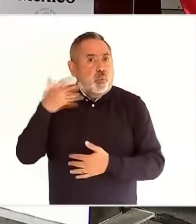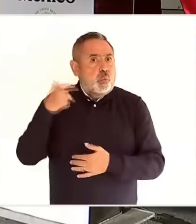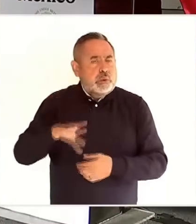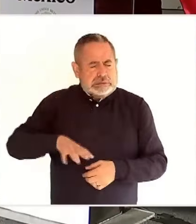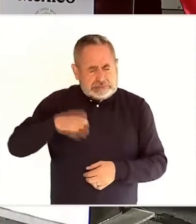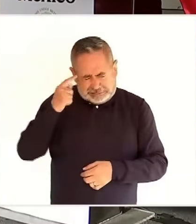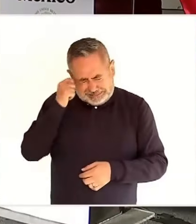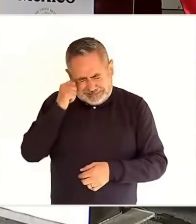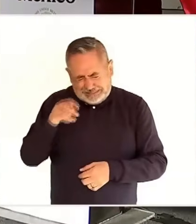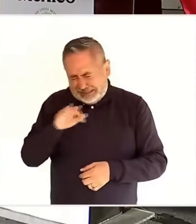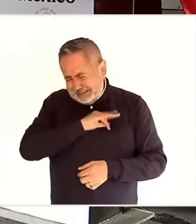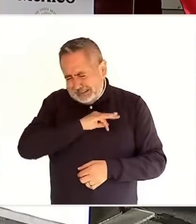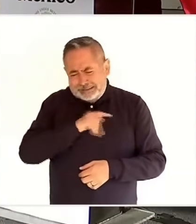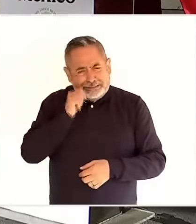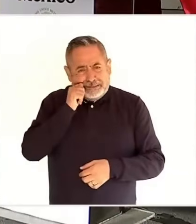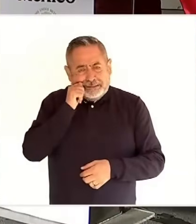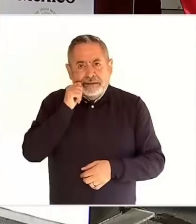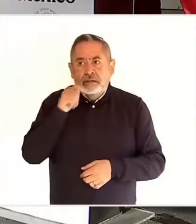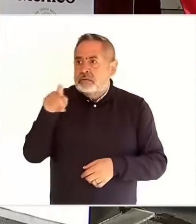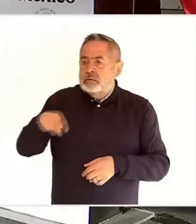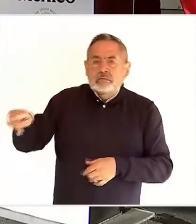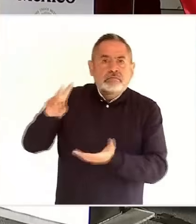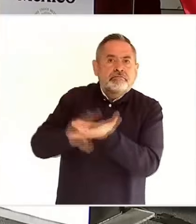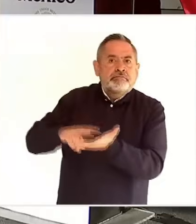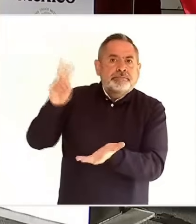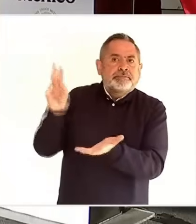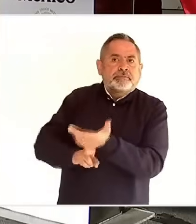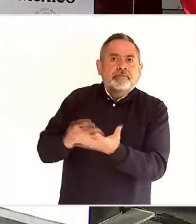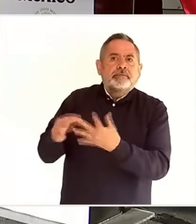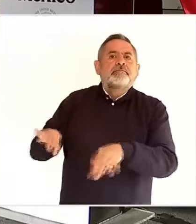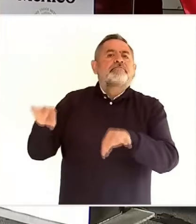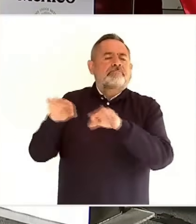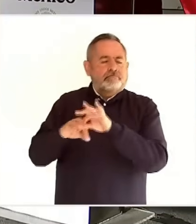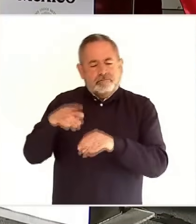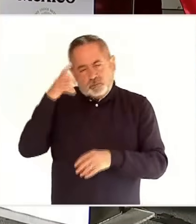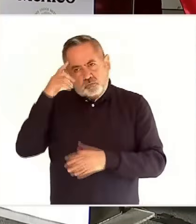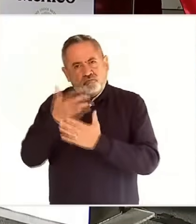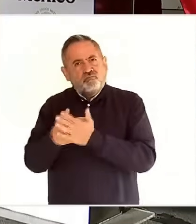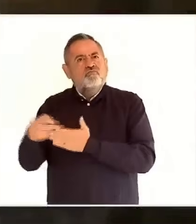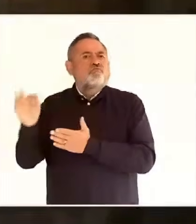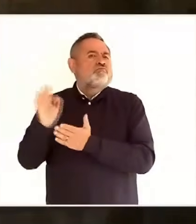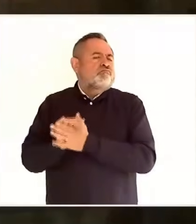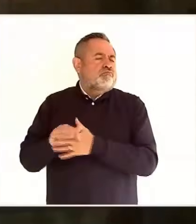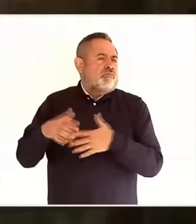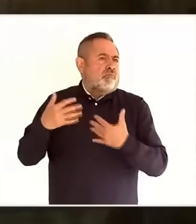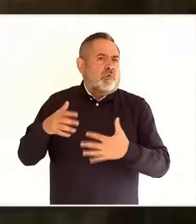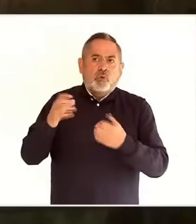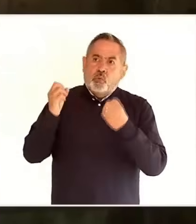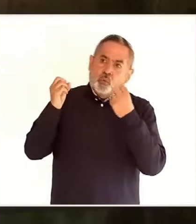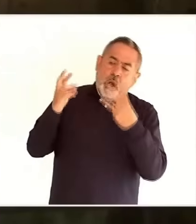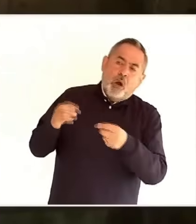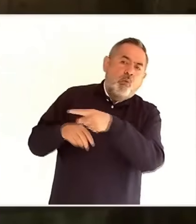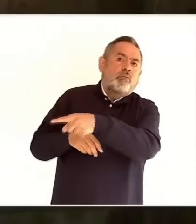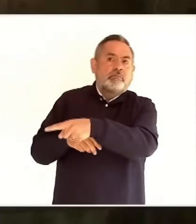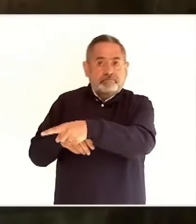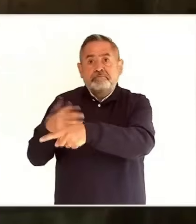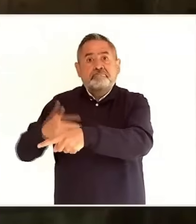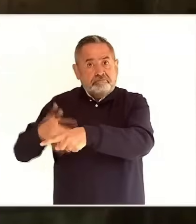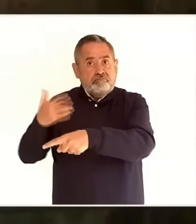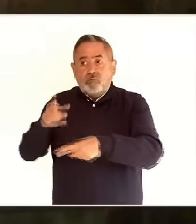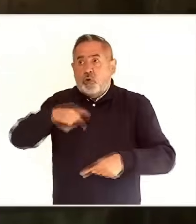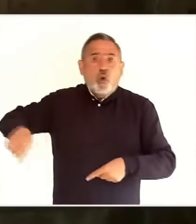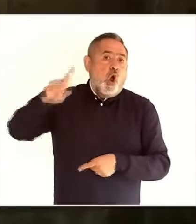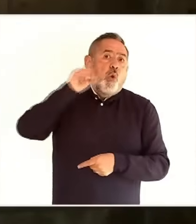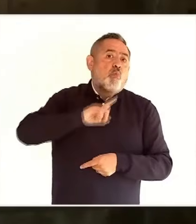siempre visibles, fueron indispensables y también heroicos. Reconocer a estas mujeres